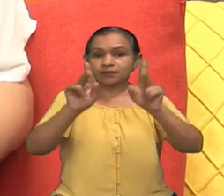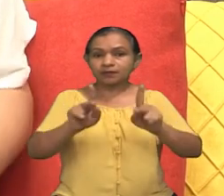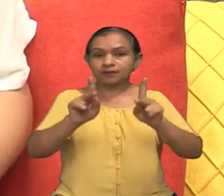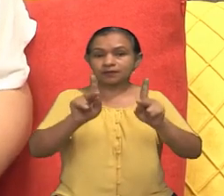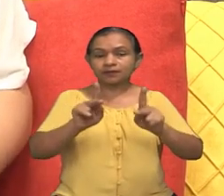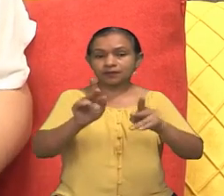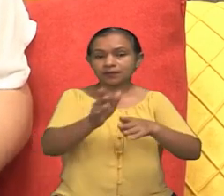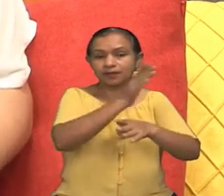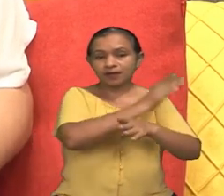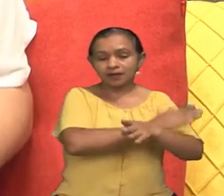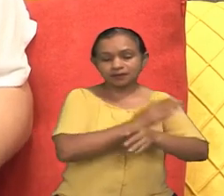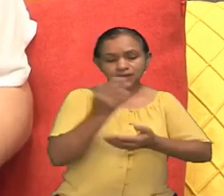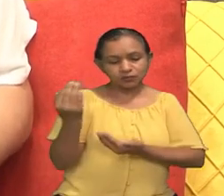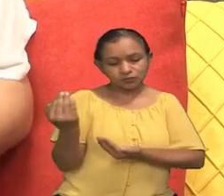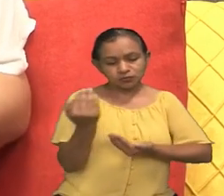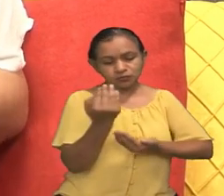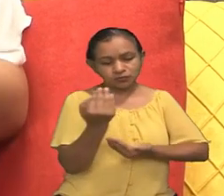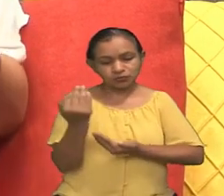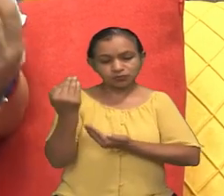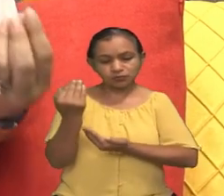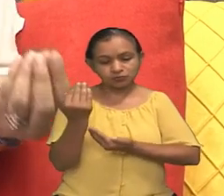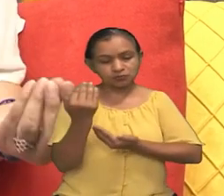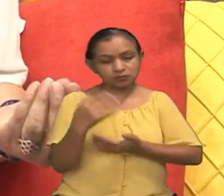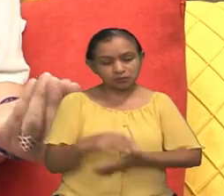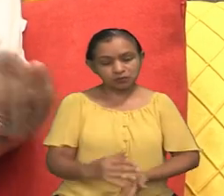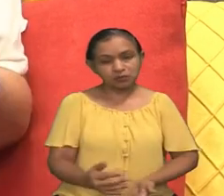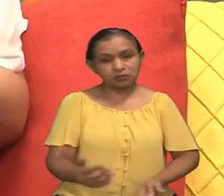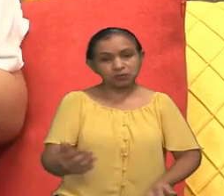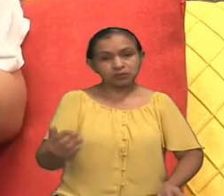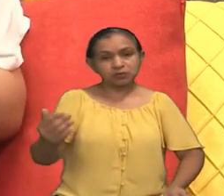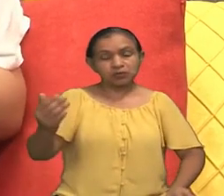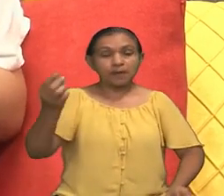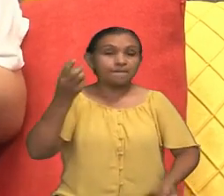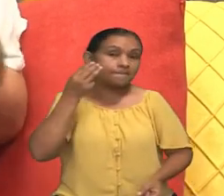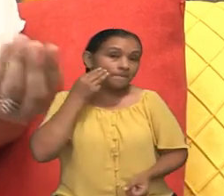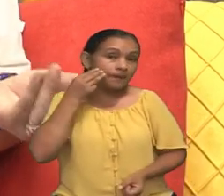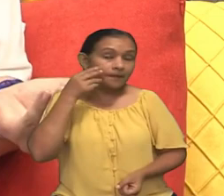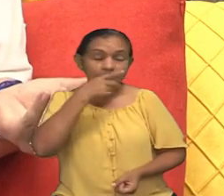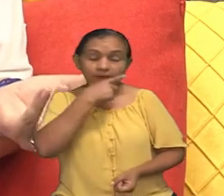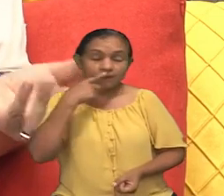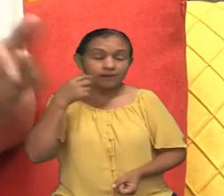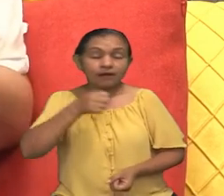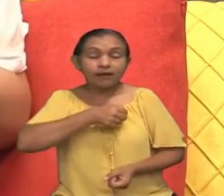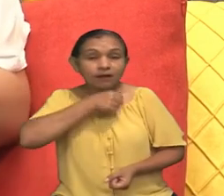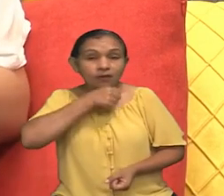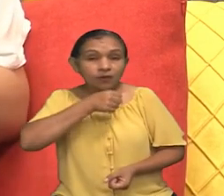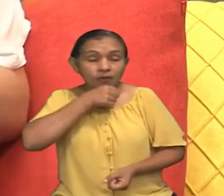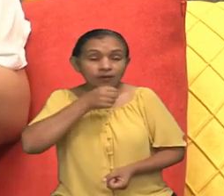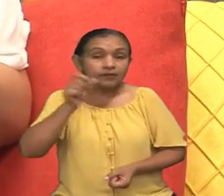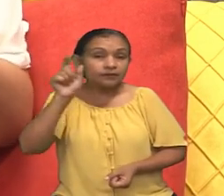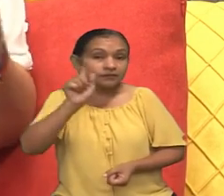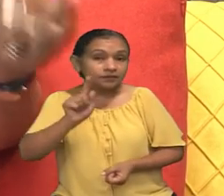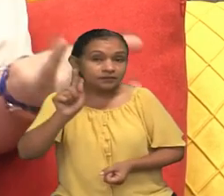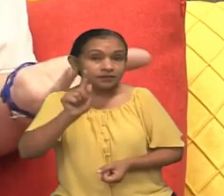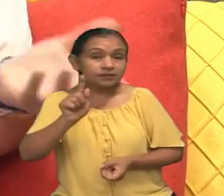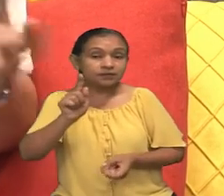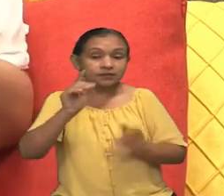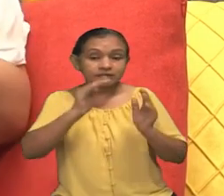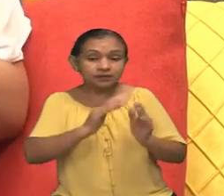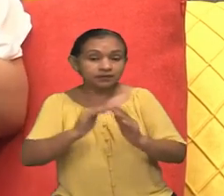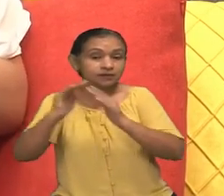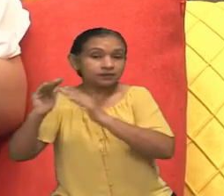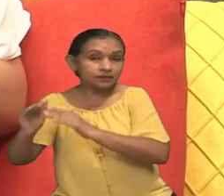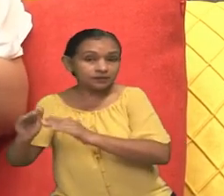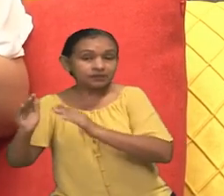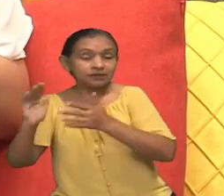te cuidó. Claro. Puede ser tu papá, tu mamá, tus abuelos, tus tíos, tu vecino,